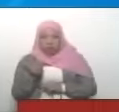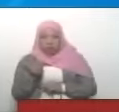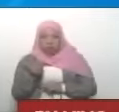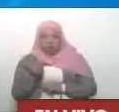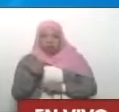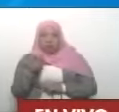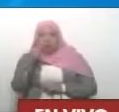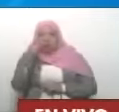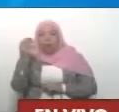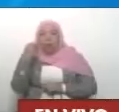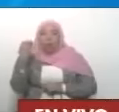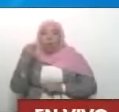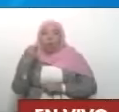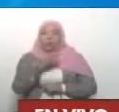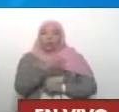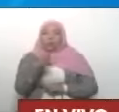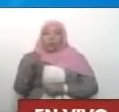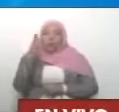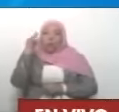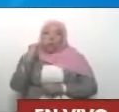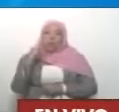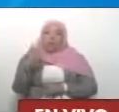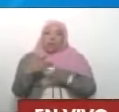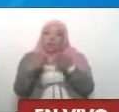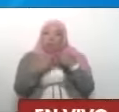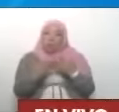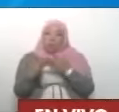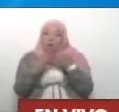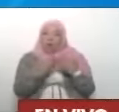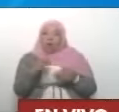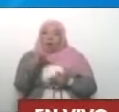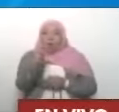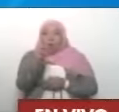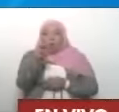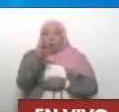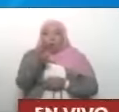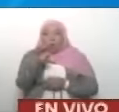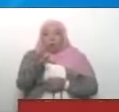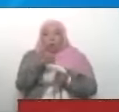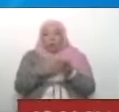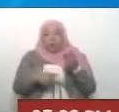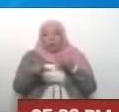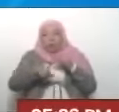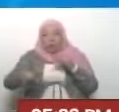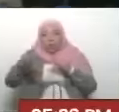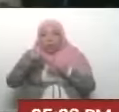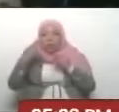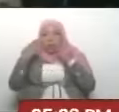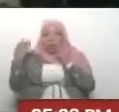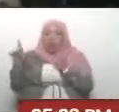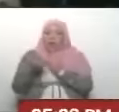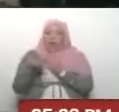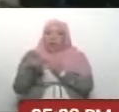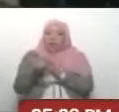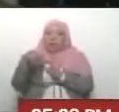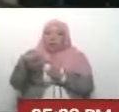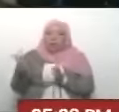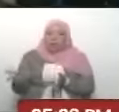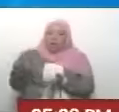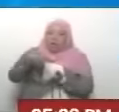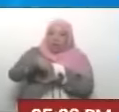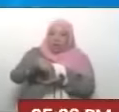Los muchachos de la Organización Bolivariana de Estudiantes, la OBE, los liceístas, pónganse de pie los liceístas que están aquí.